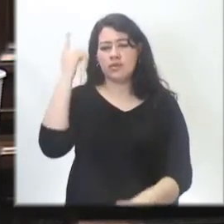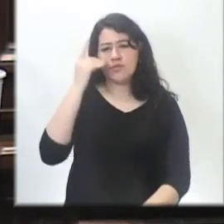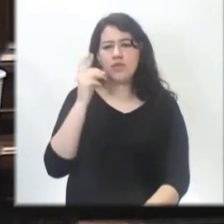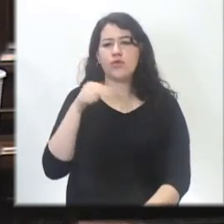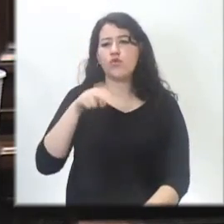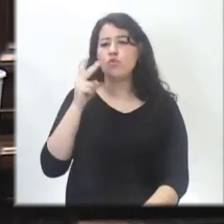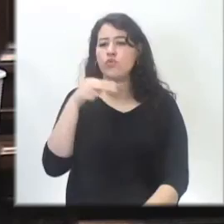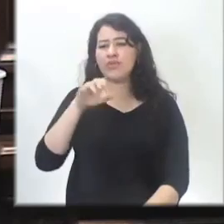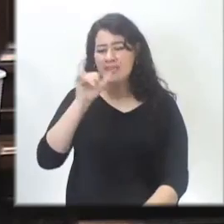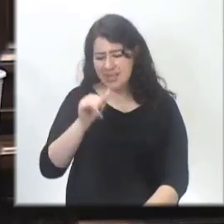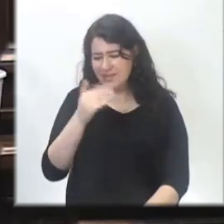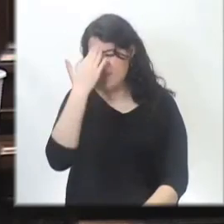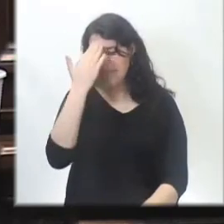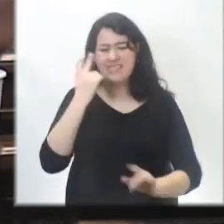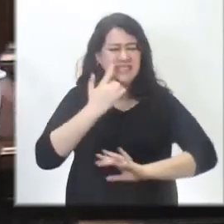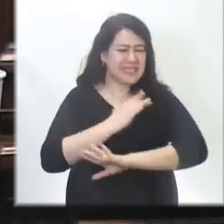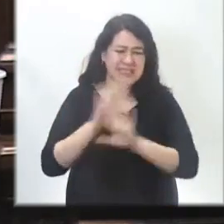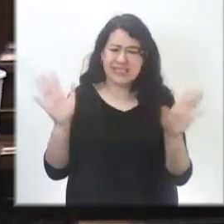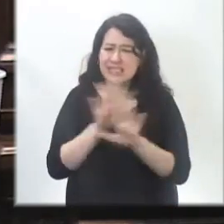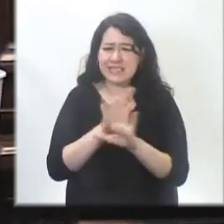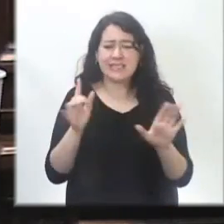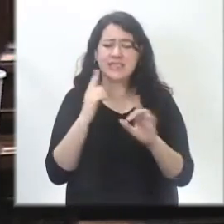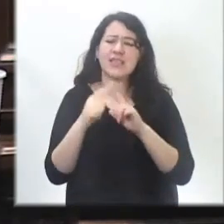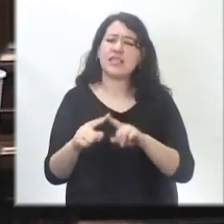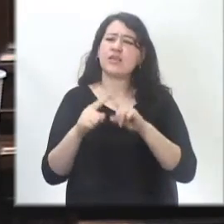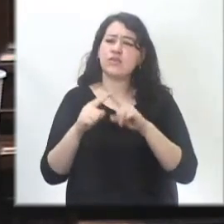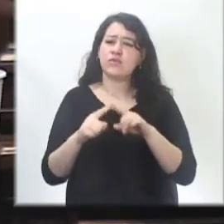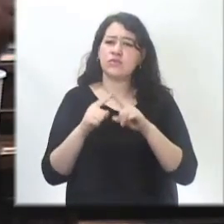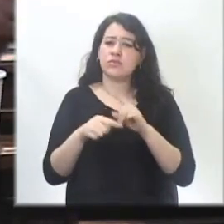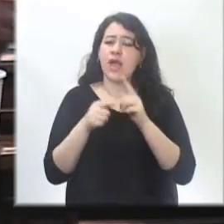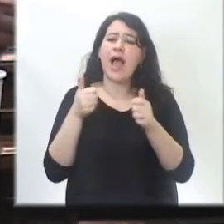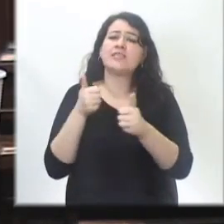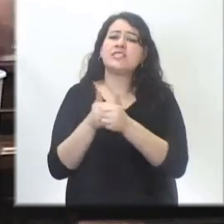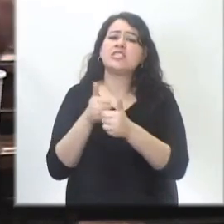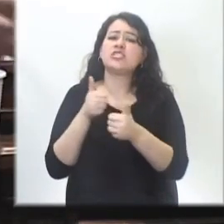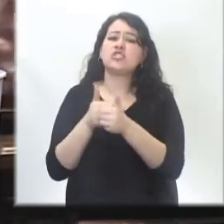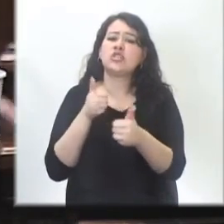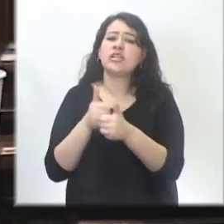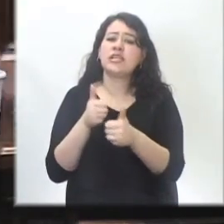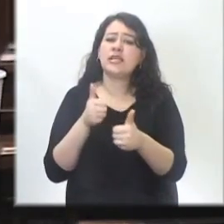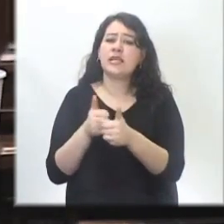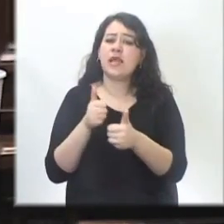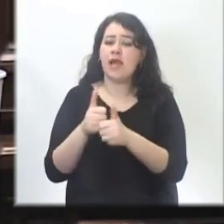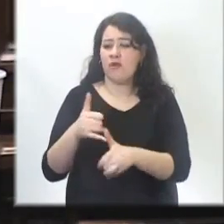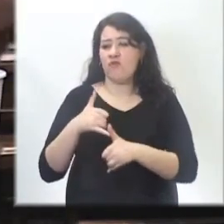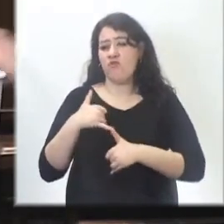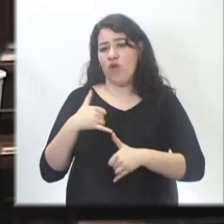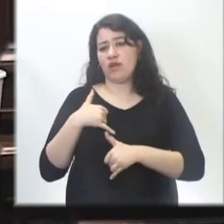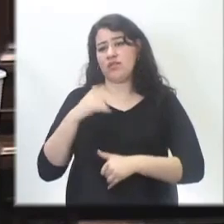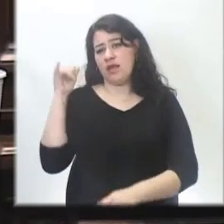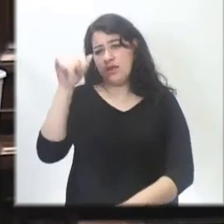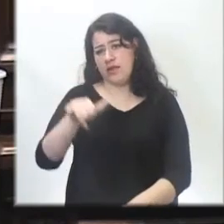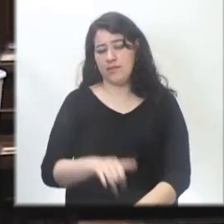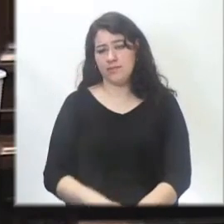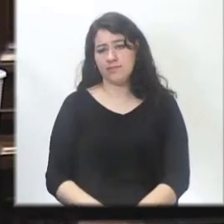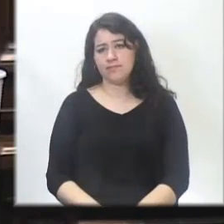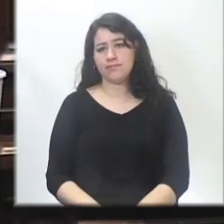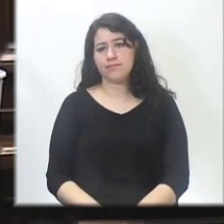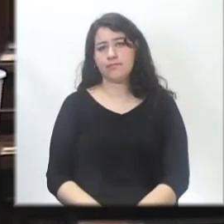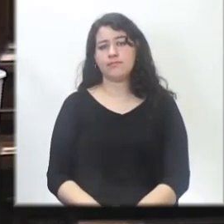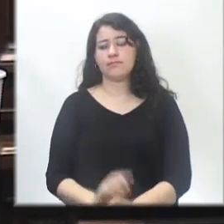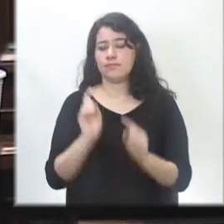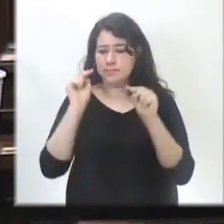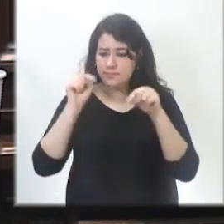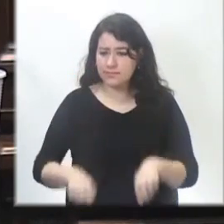con el Frente Amplio. Acá la discusión es con la asesoría de la Fuerza Aérea, la asesoría jurídica de la Fuerza Aérea. Acá